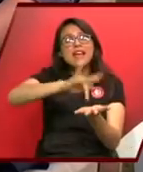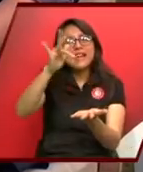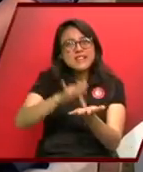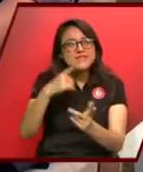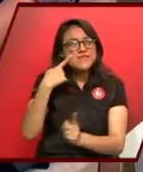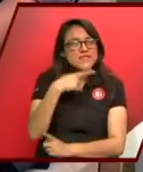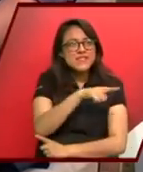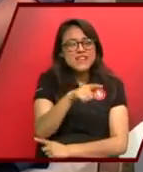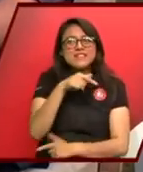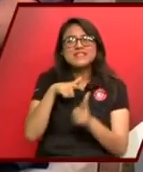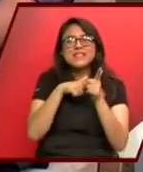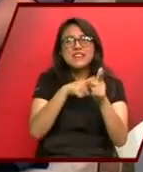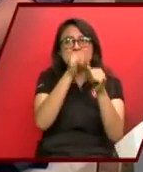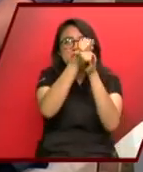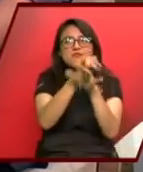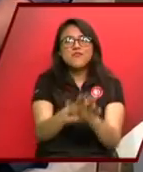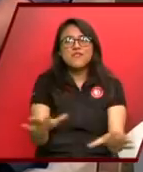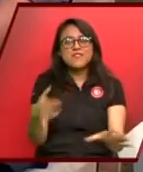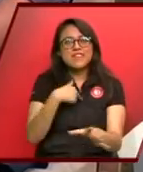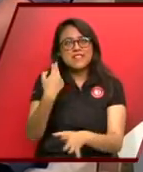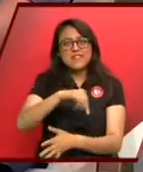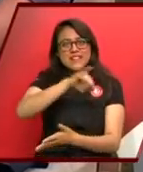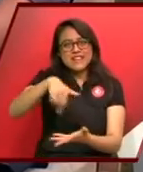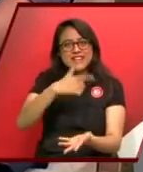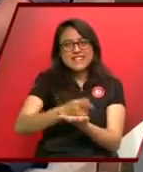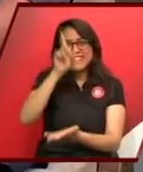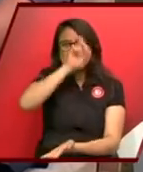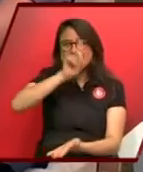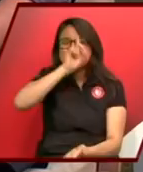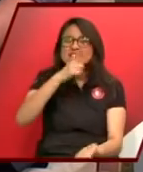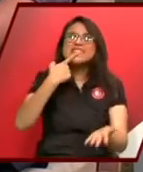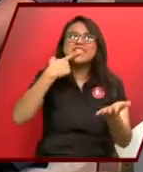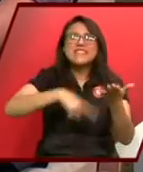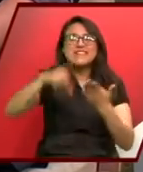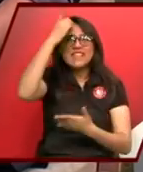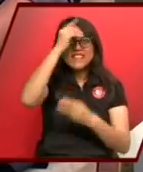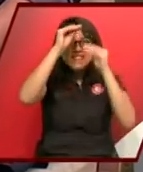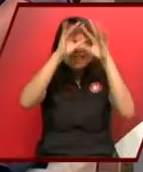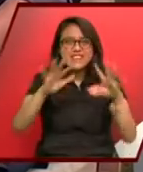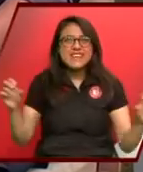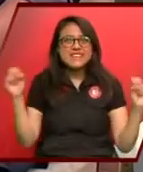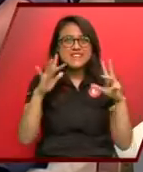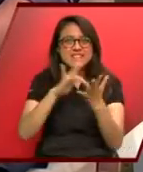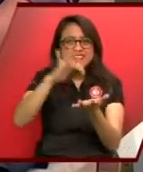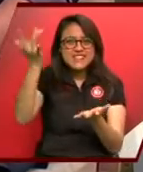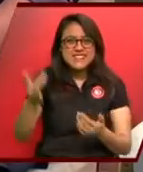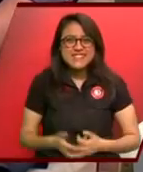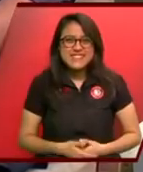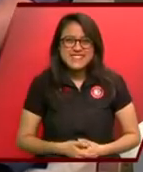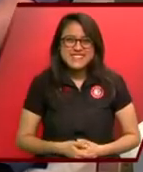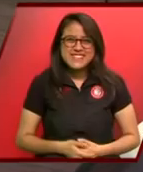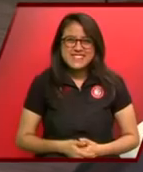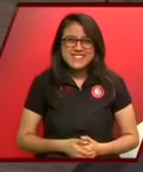por seguirnos. Sigan en la información. Yo soy Jorge Arala y un consejo, ¿sabe qué? No se deje. Gracias.